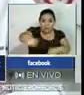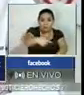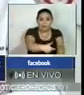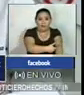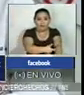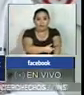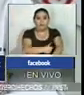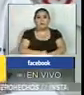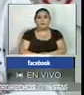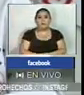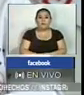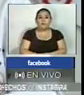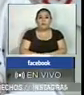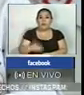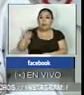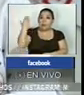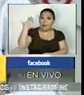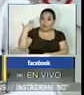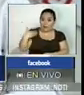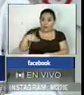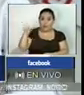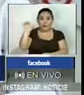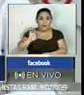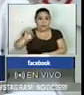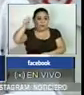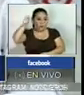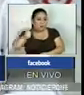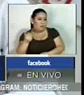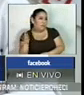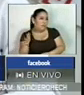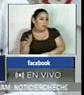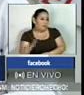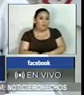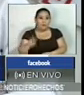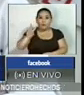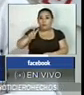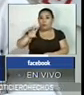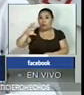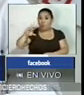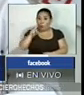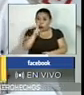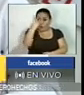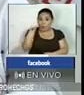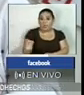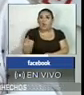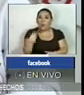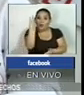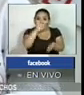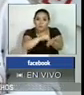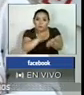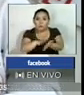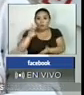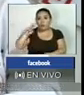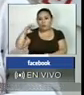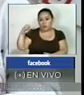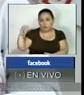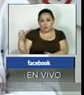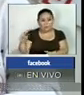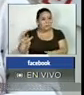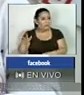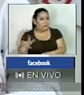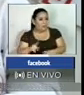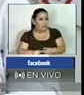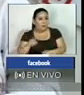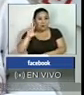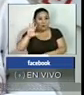cáncer. En el mes de enero nosotros teníamos un aproximado de 200 consultas diarias. Teníamos aproximadamente